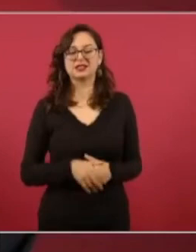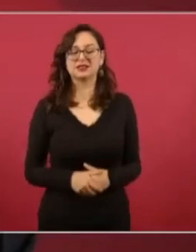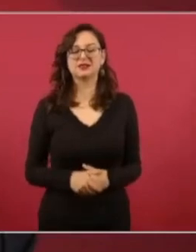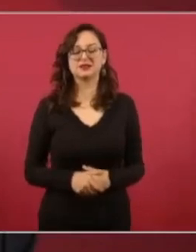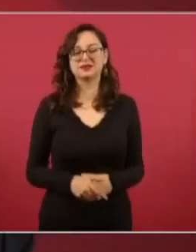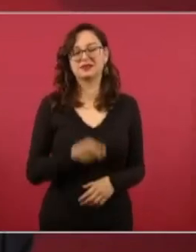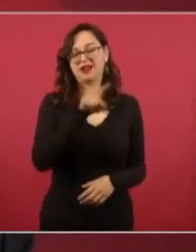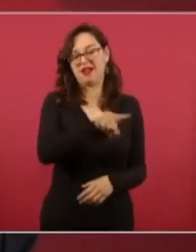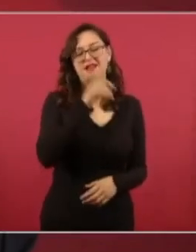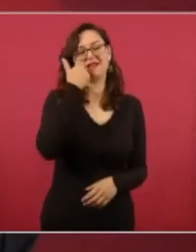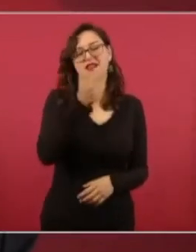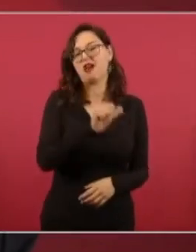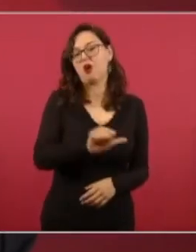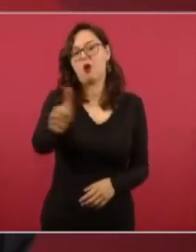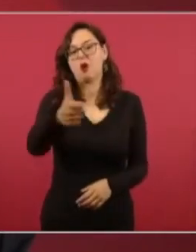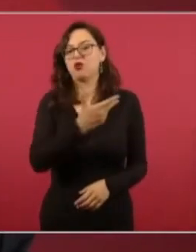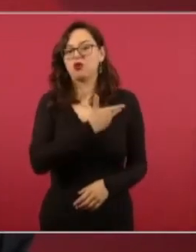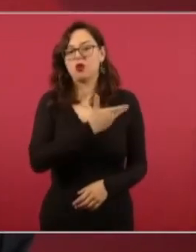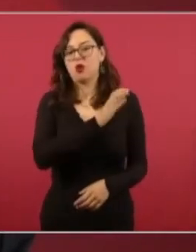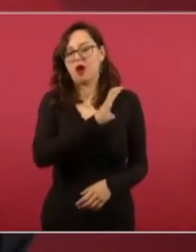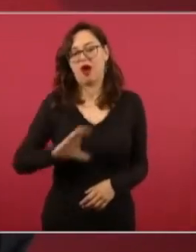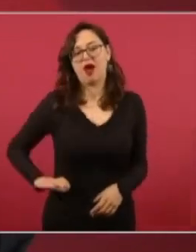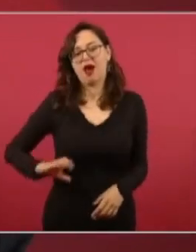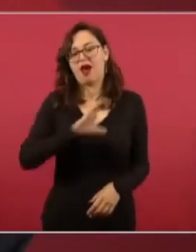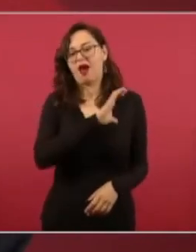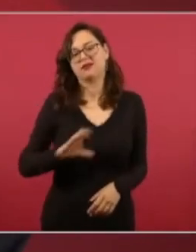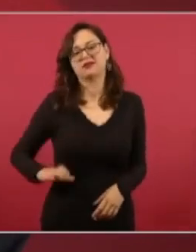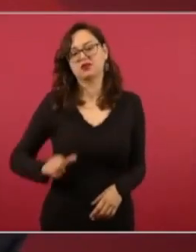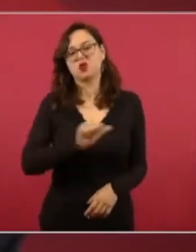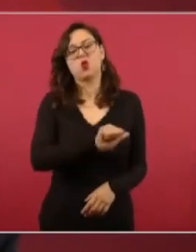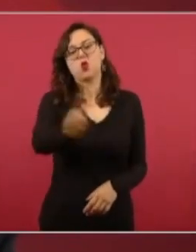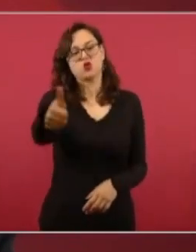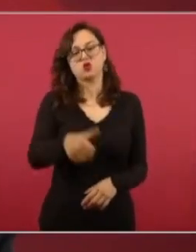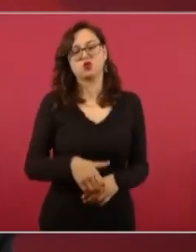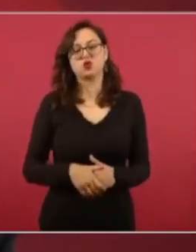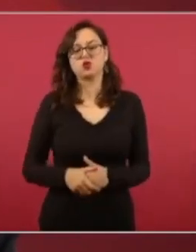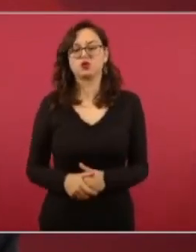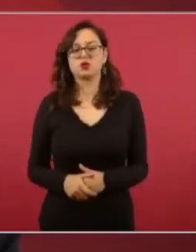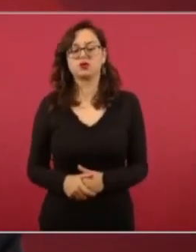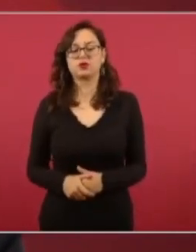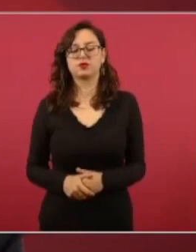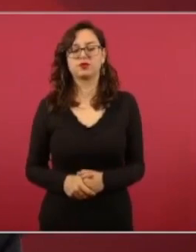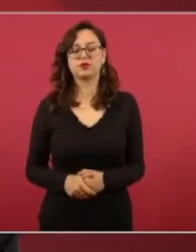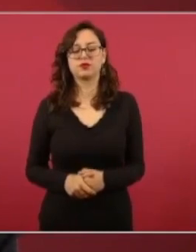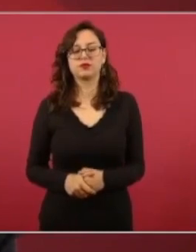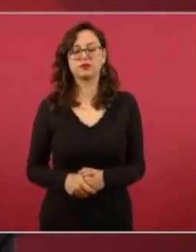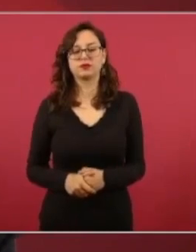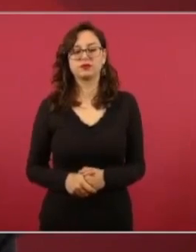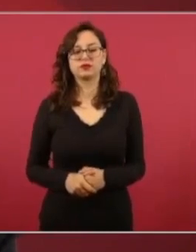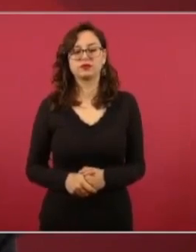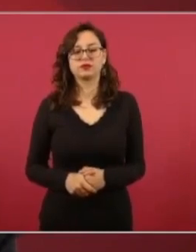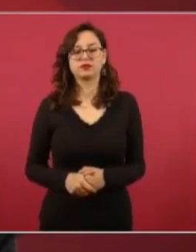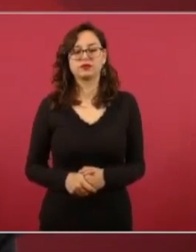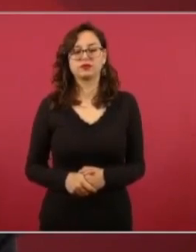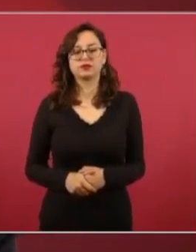porque él tenía otro candidato, y no era que